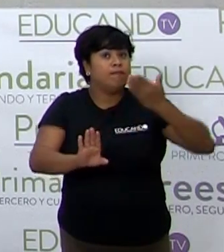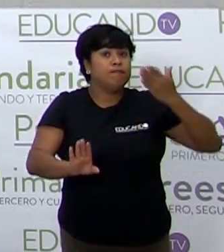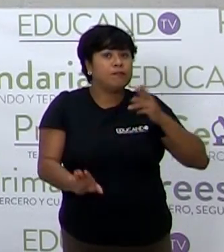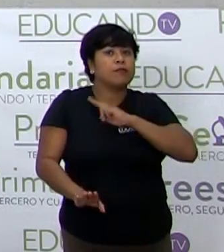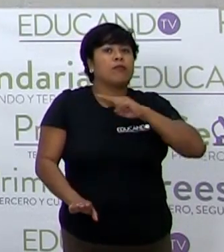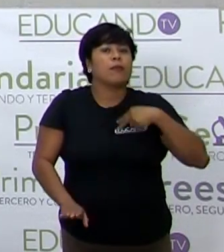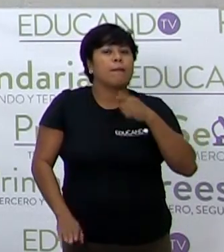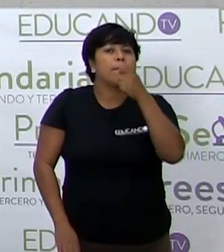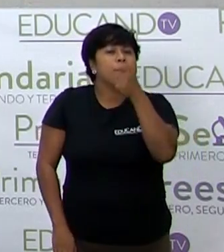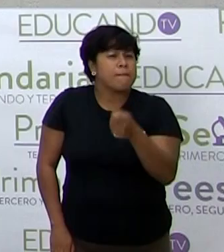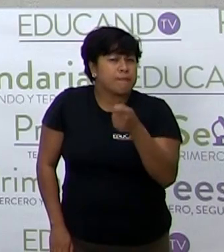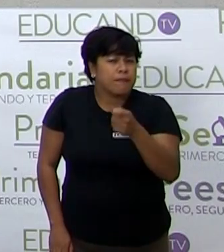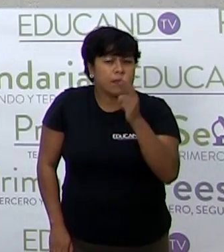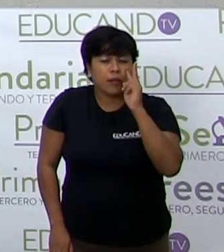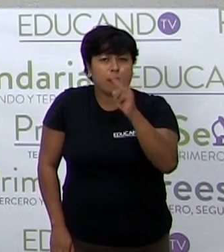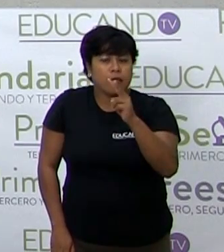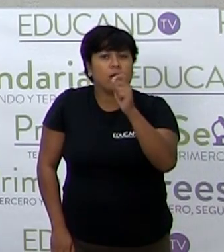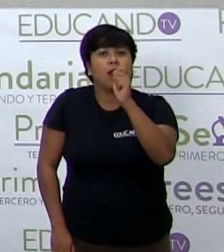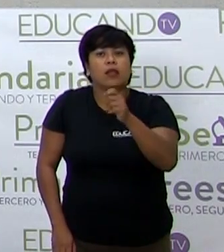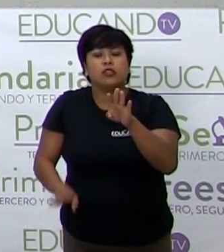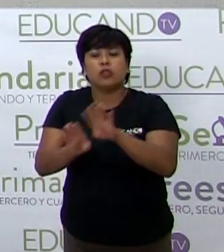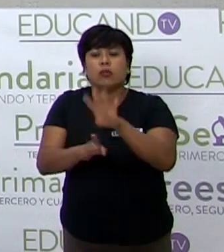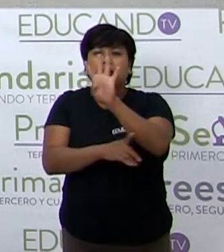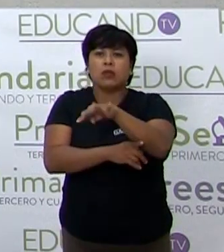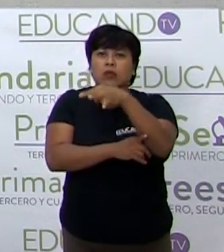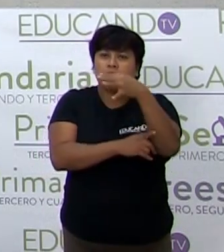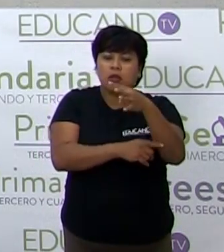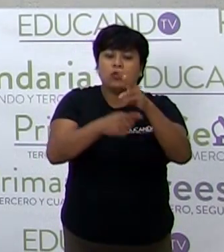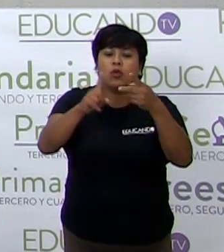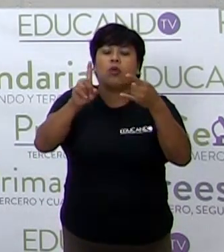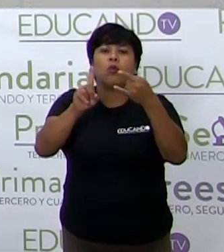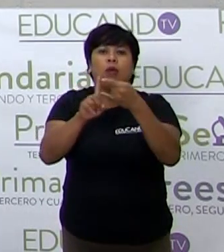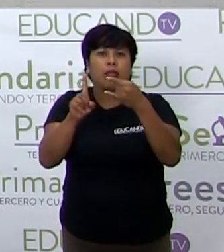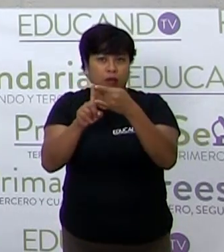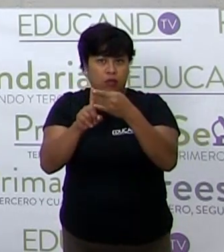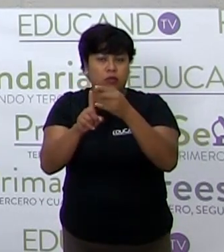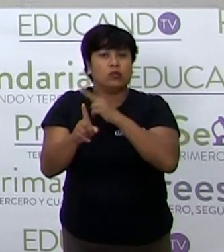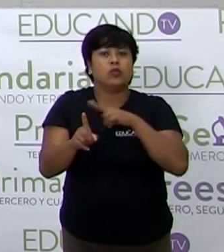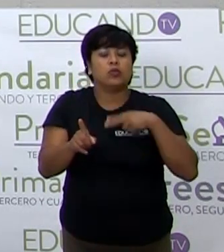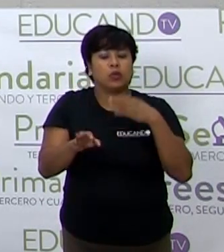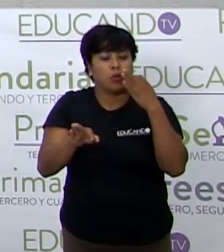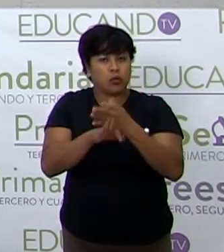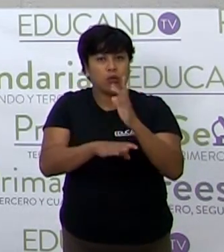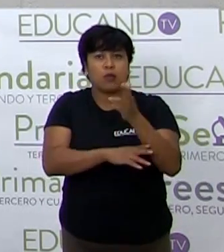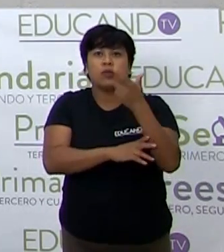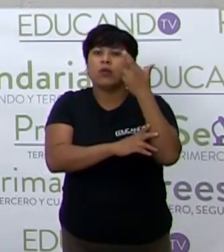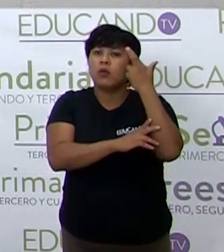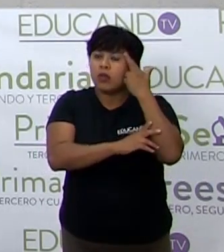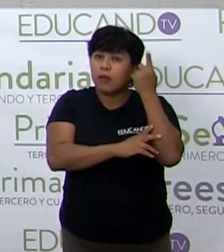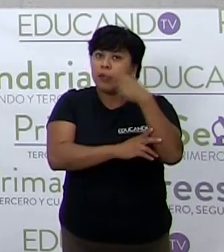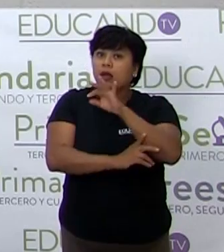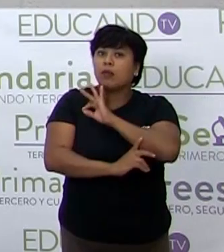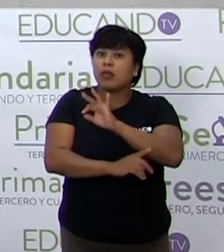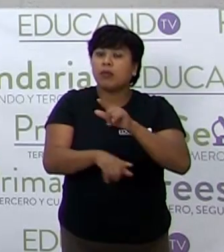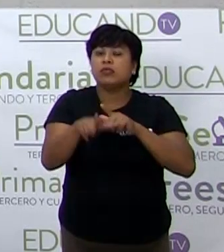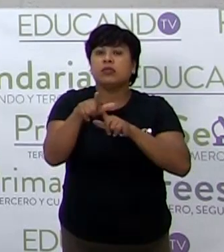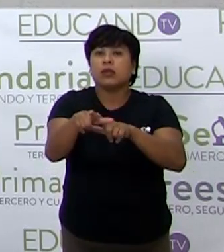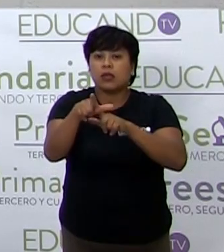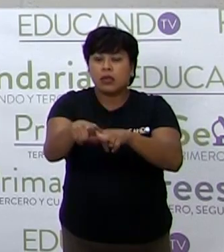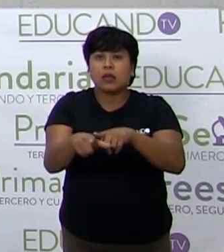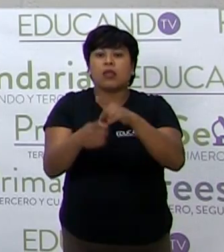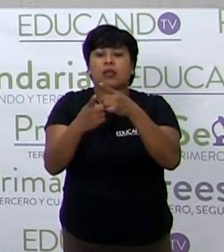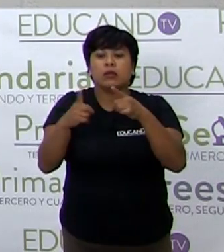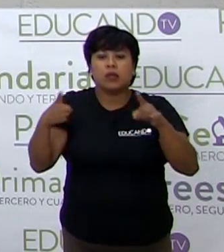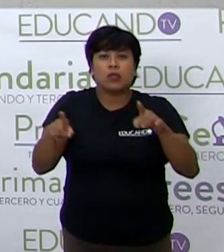viendo una clasificación de los cuadriláteros que la vamos a recordar en este momento para que podamos seguir desarrollando